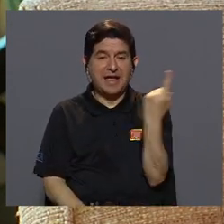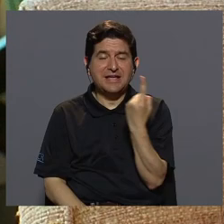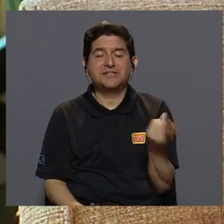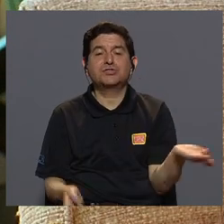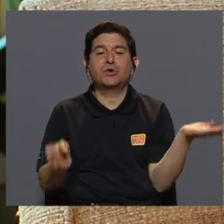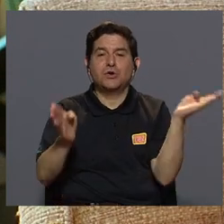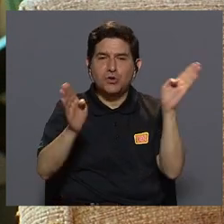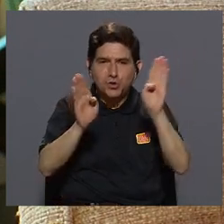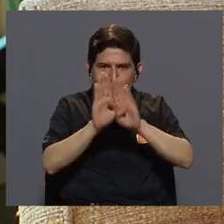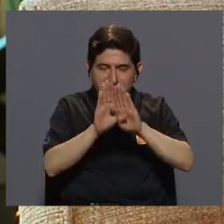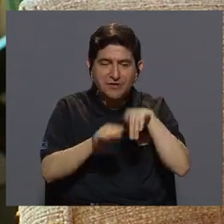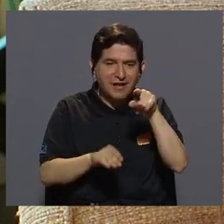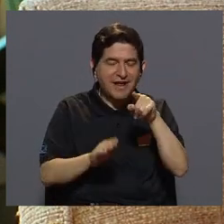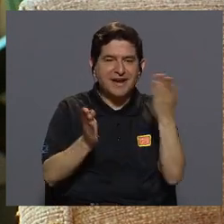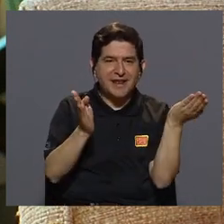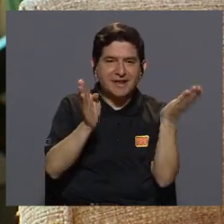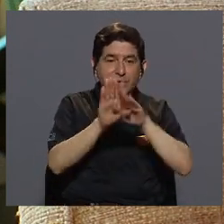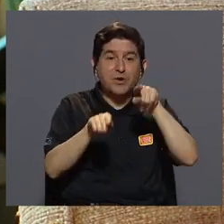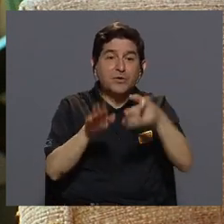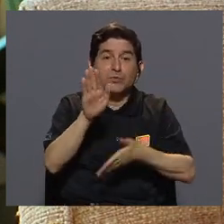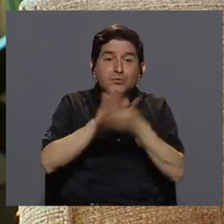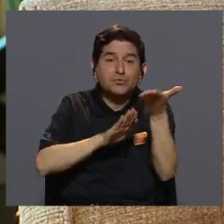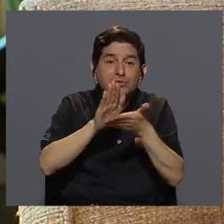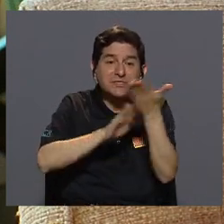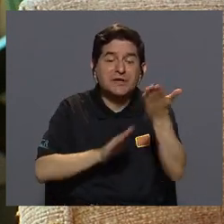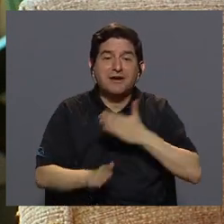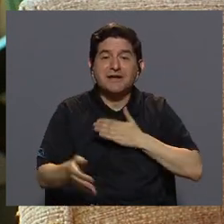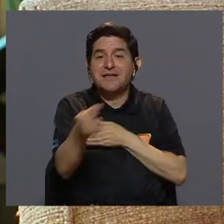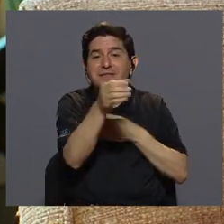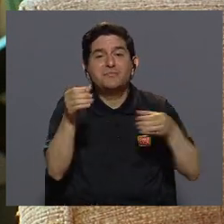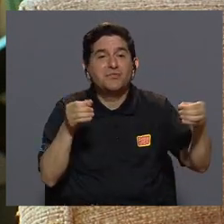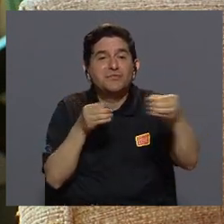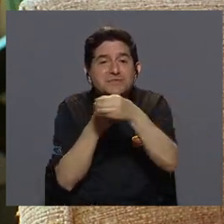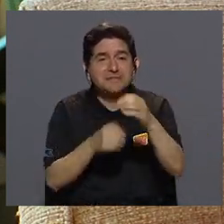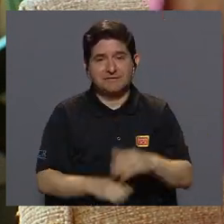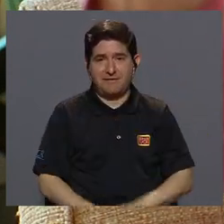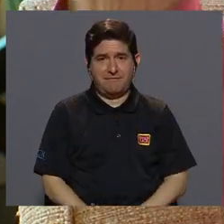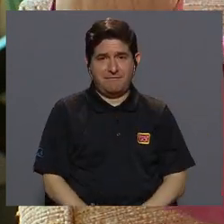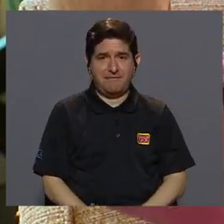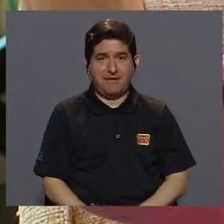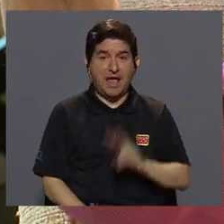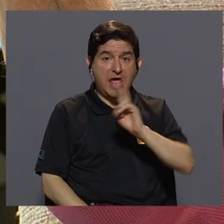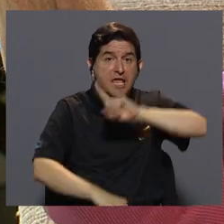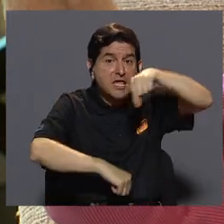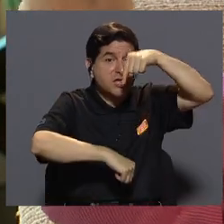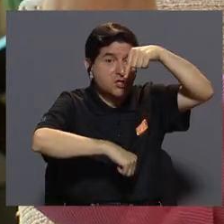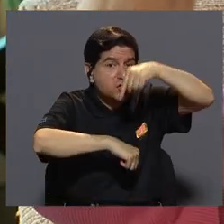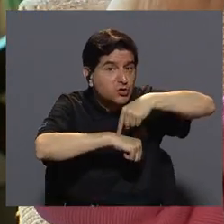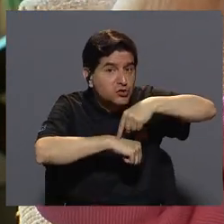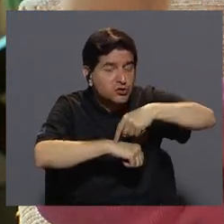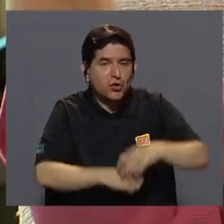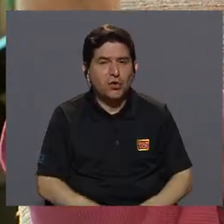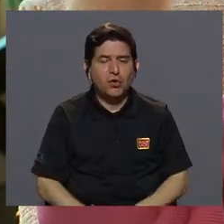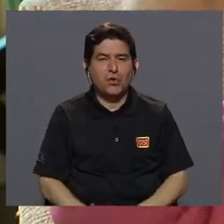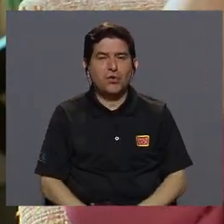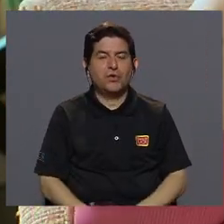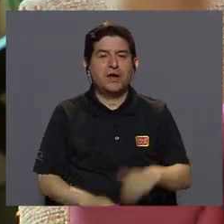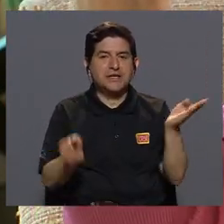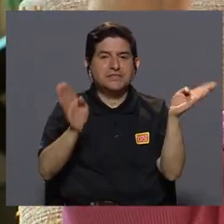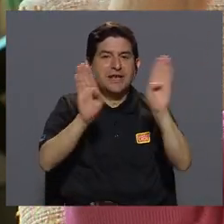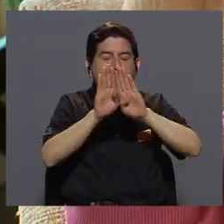va a cerrar es esa puerta cuando usted salga de mi despacho, y dentro de 2 horas la puerta